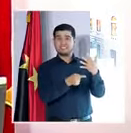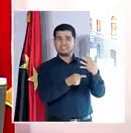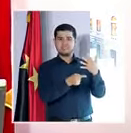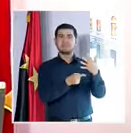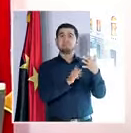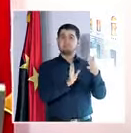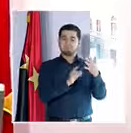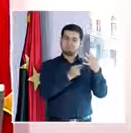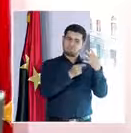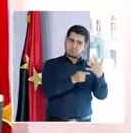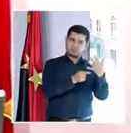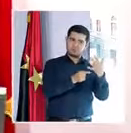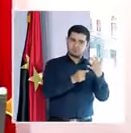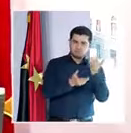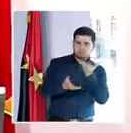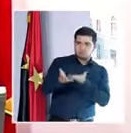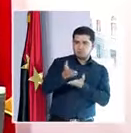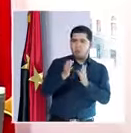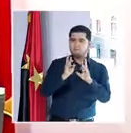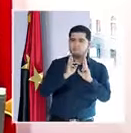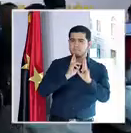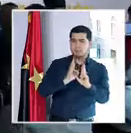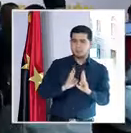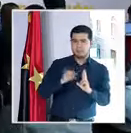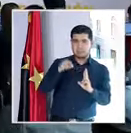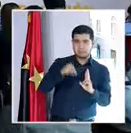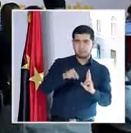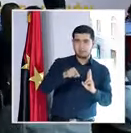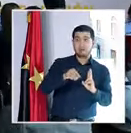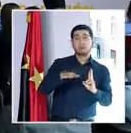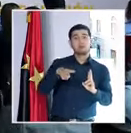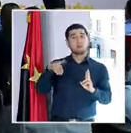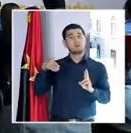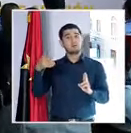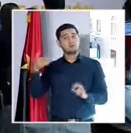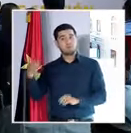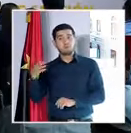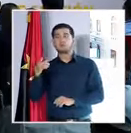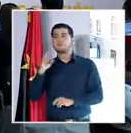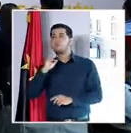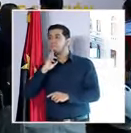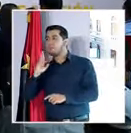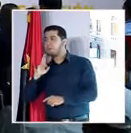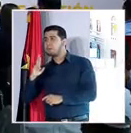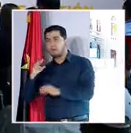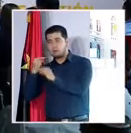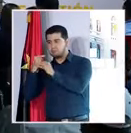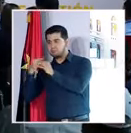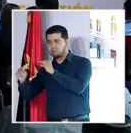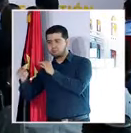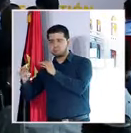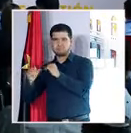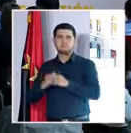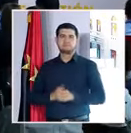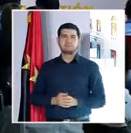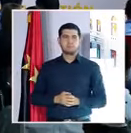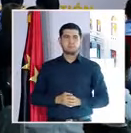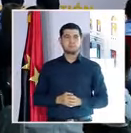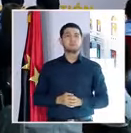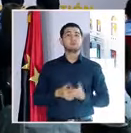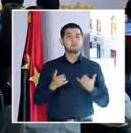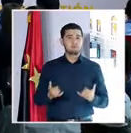las preguntas restantes serán resueltas a través del correo electrónico que ustedes inscribieron en el formulario. Señor gobernador,